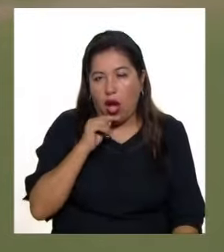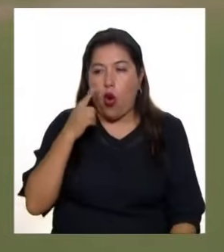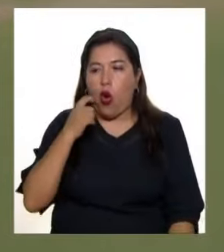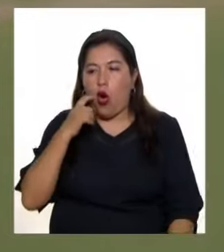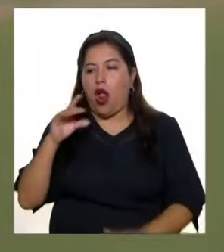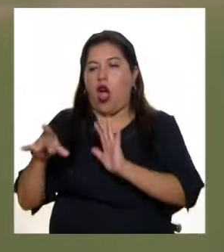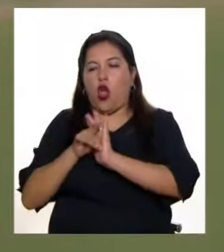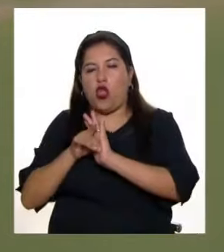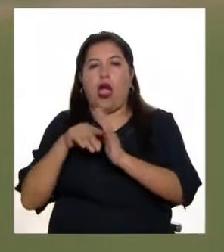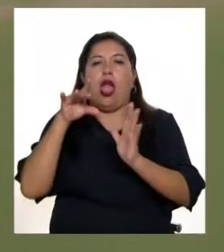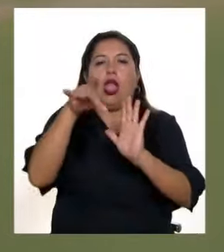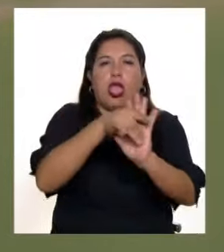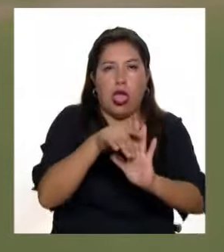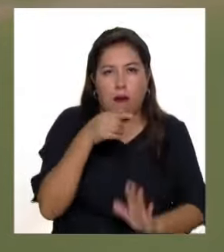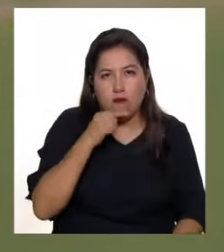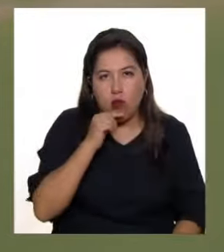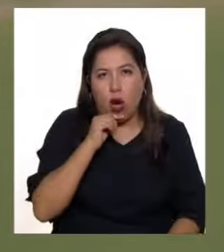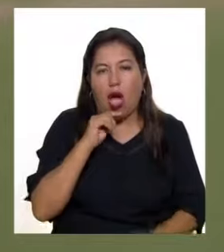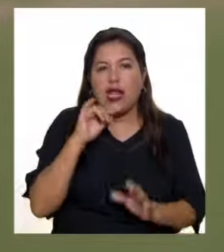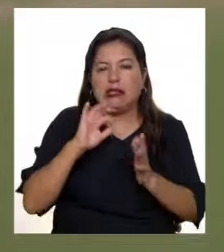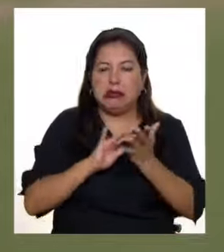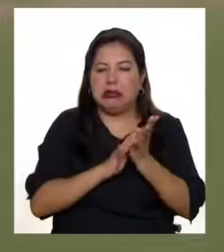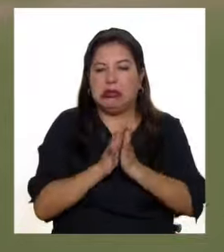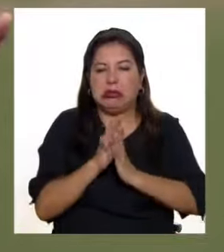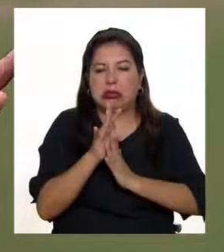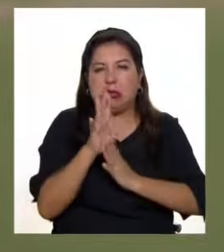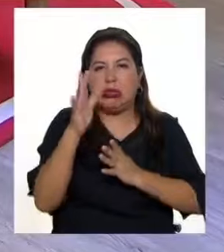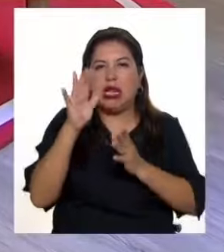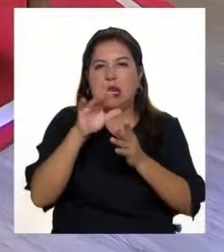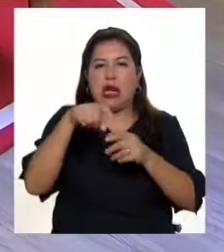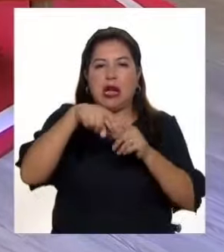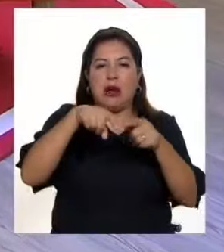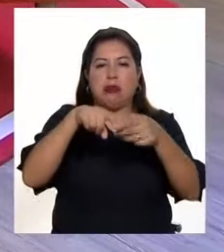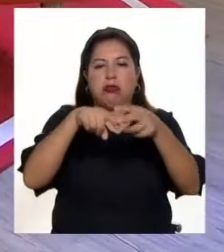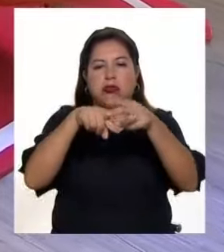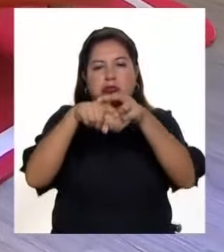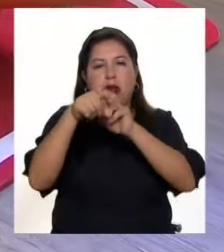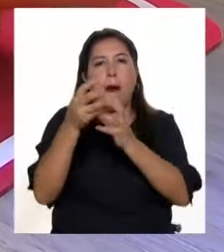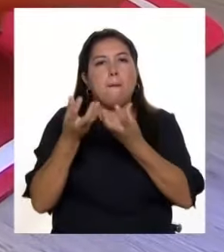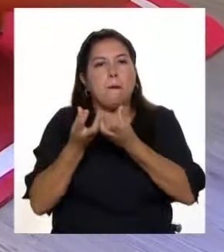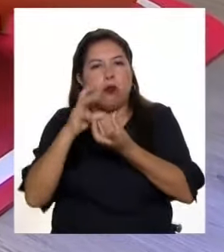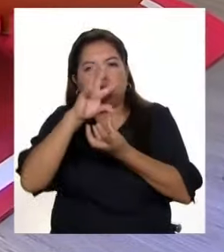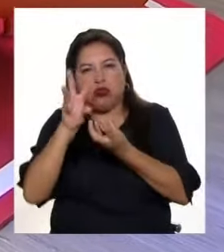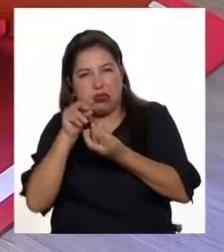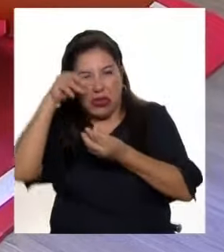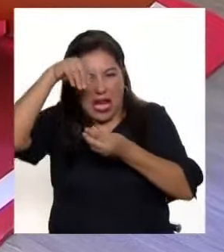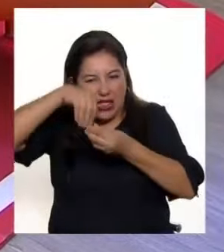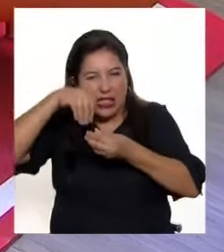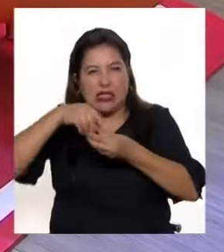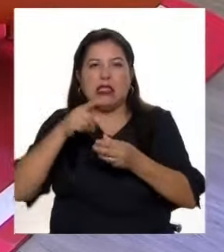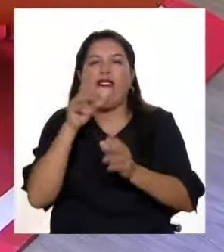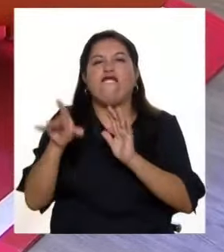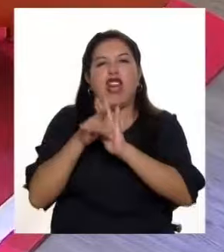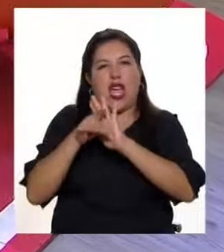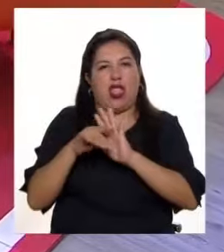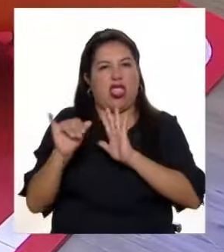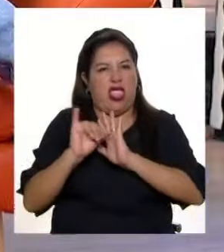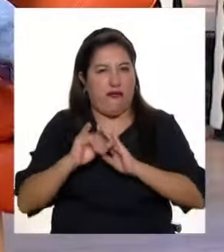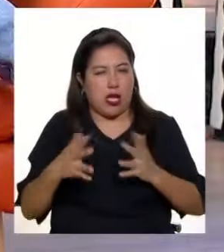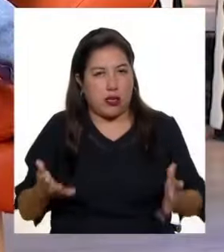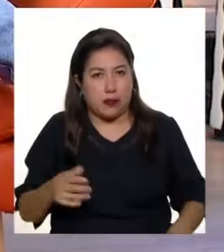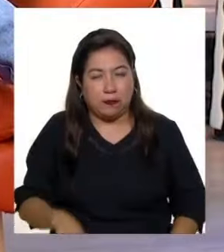infección, las bacterias ingresan por la uretra y se van hasta la próstata y le infectan. Okay. Doctor Trujillo, tenemos una pregunta, doctor Medina. Claro, Rubén sí. Trujillo